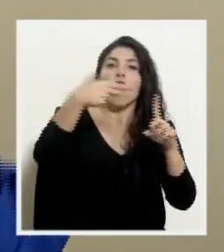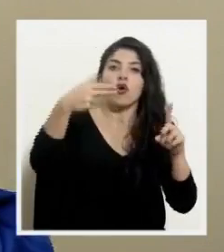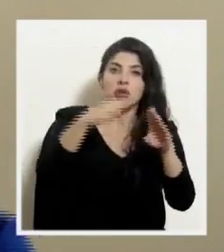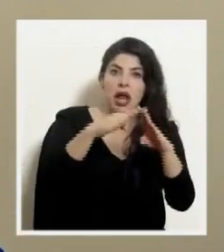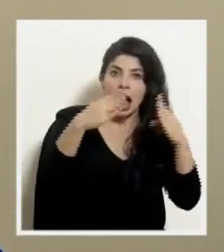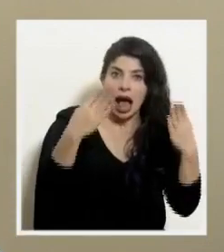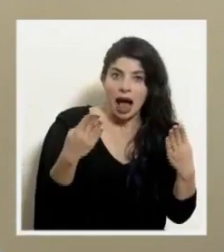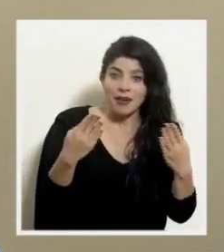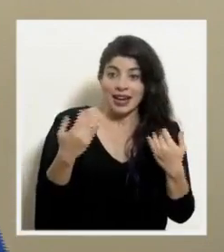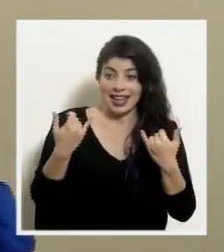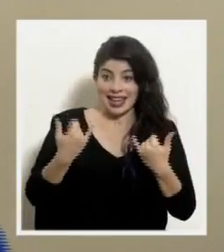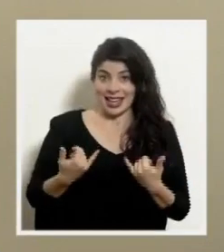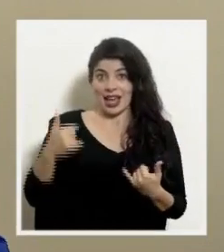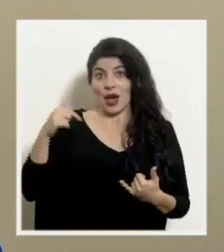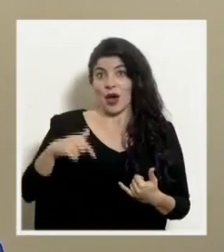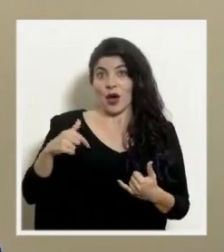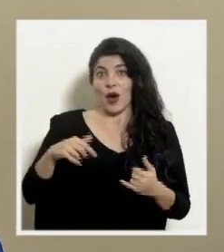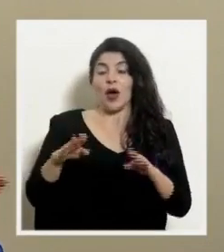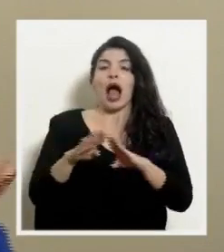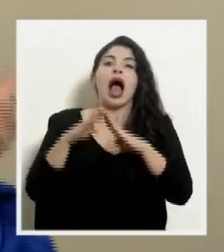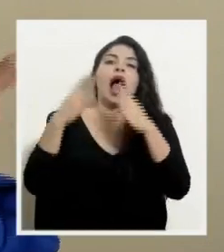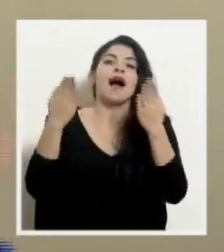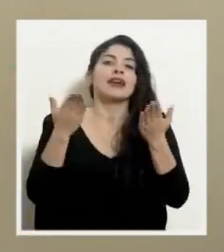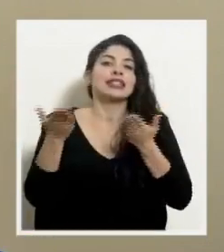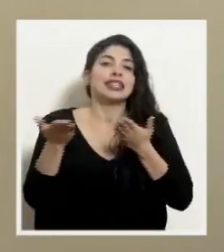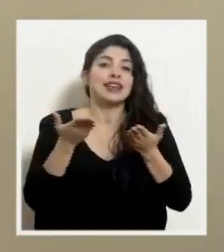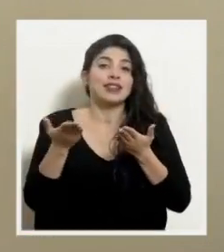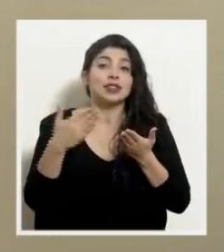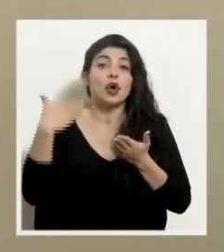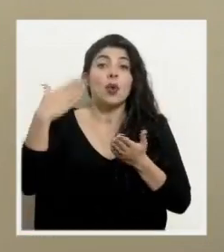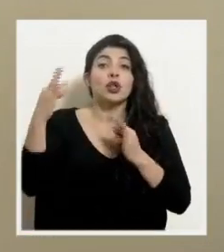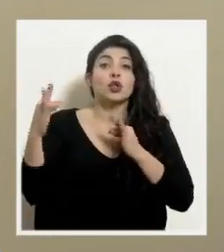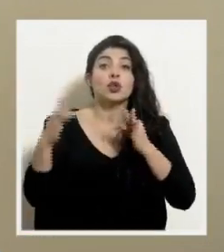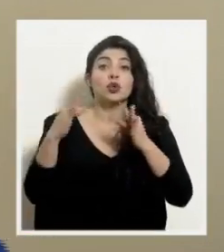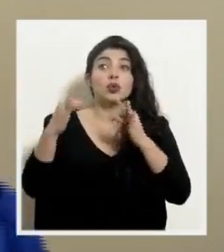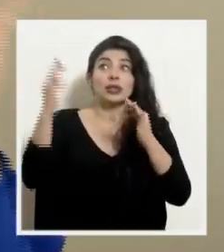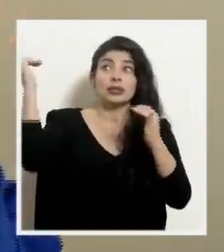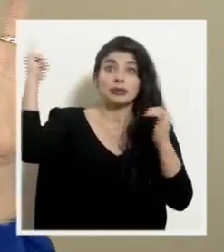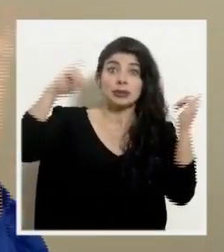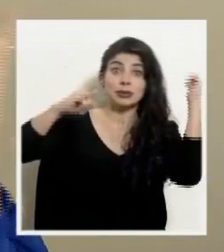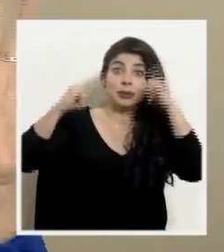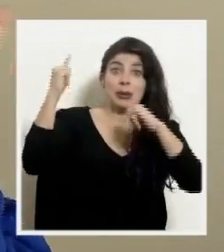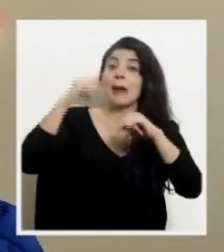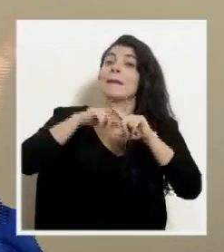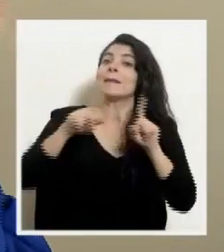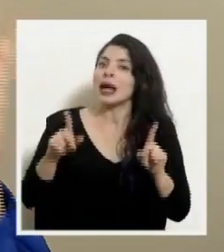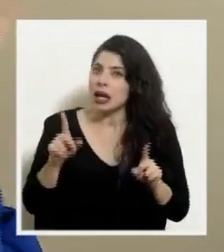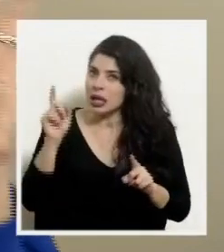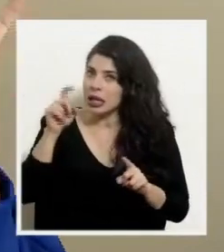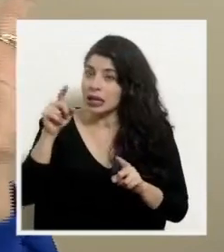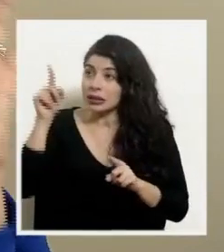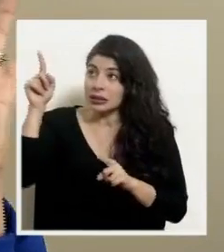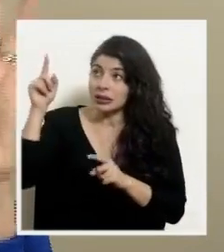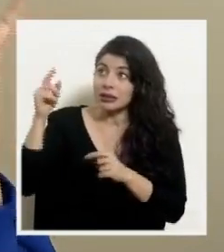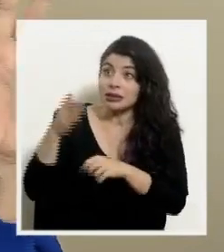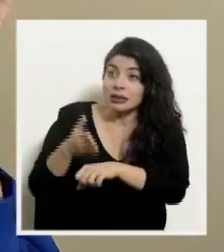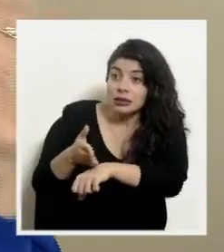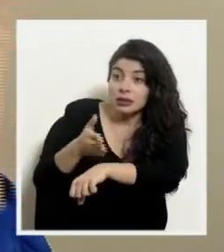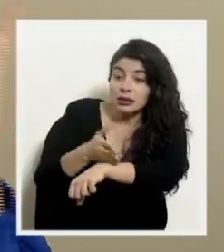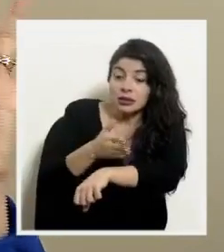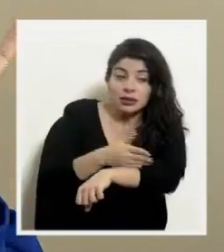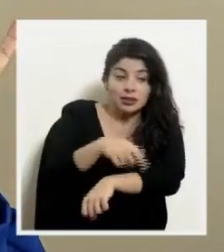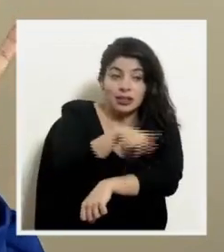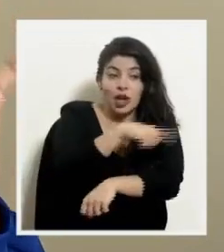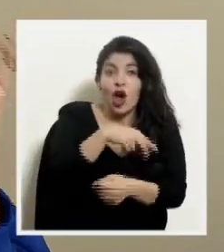y hoy habilitando servicios que cuando atraigamos el turismo, pero que tenemos que ir trabajando en esa recuperación de la